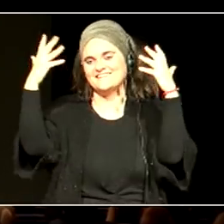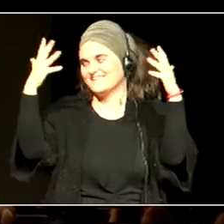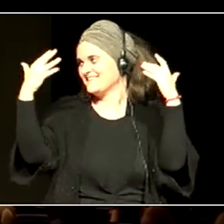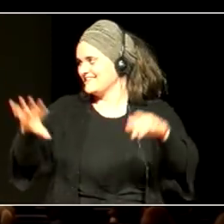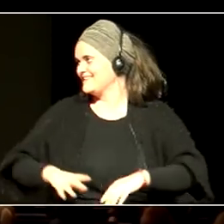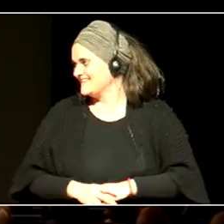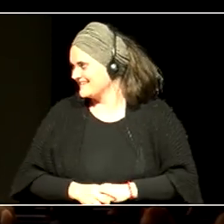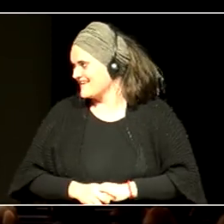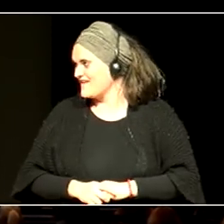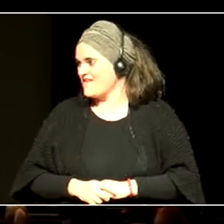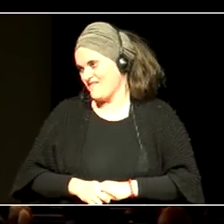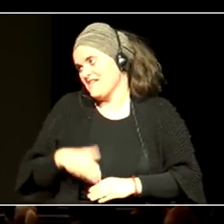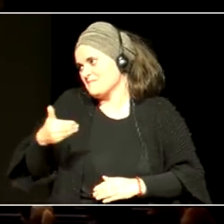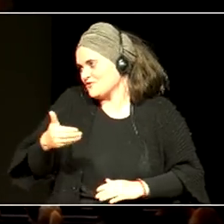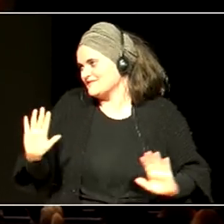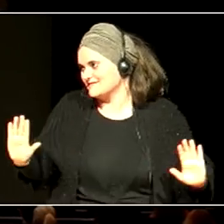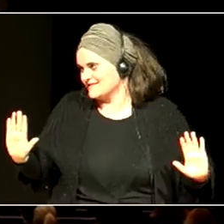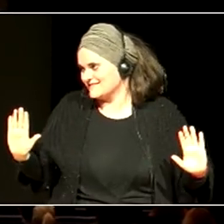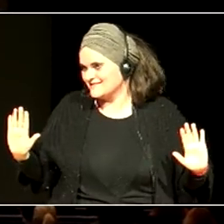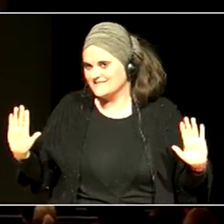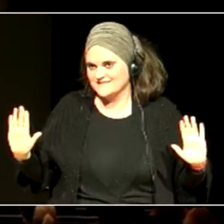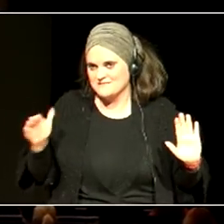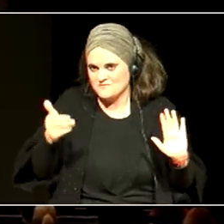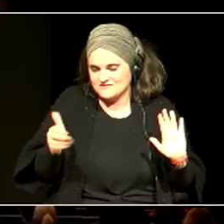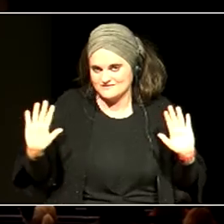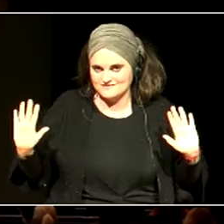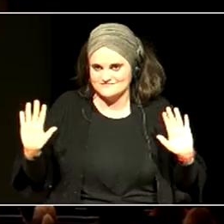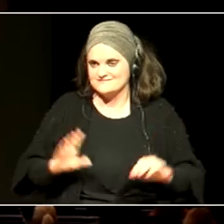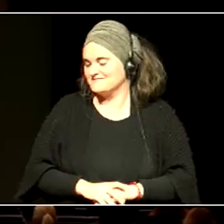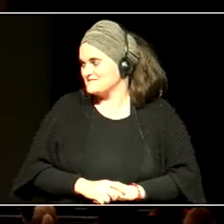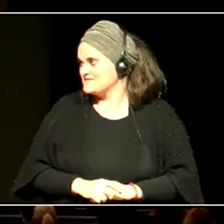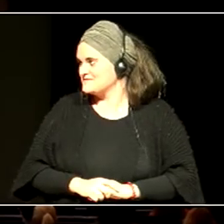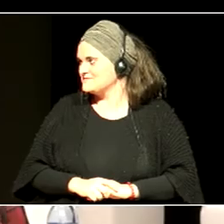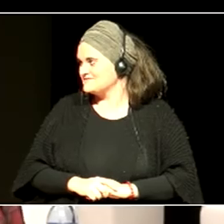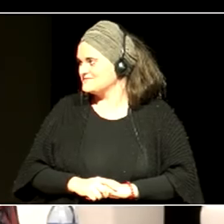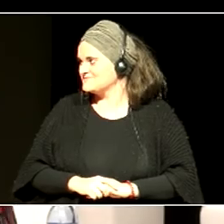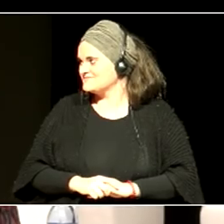no que es importante o sea es importante también ord